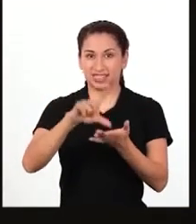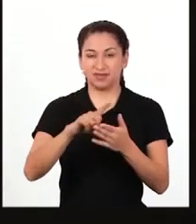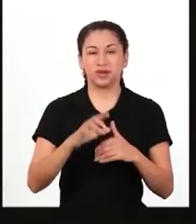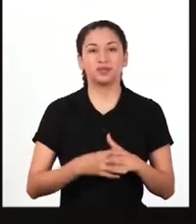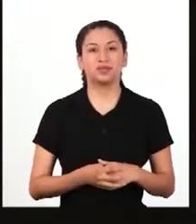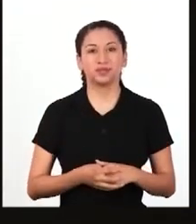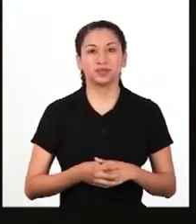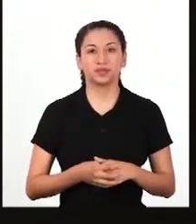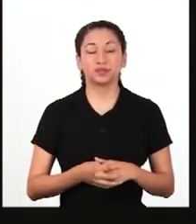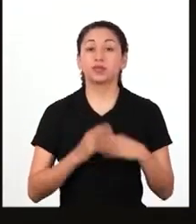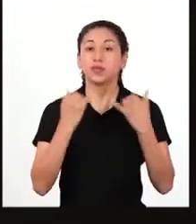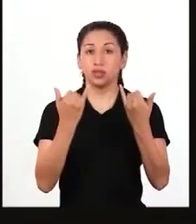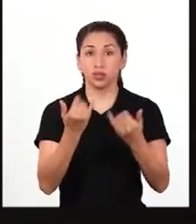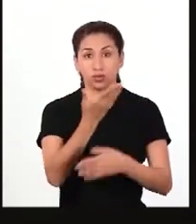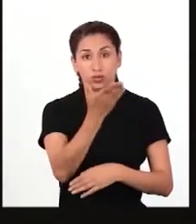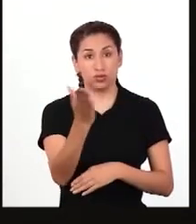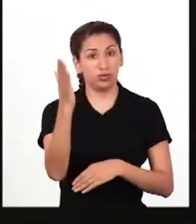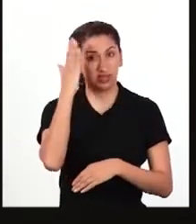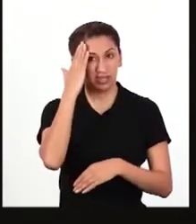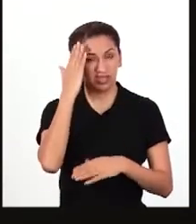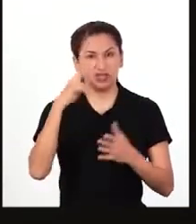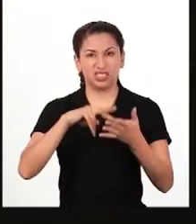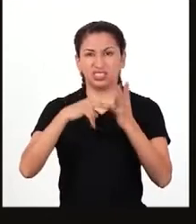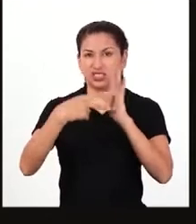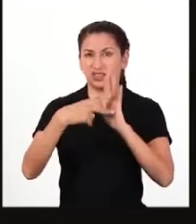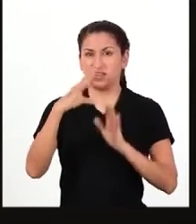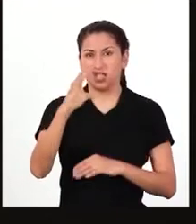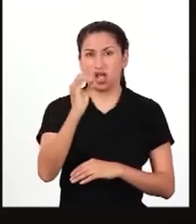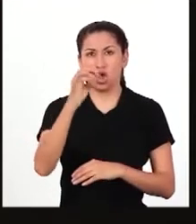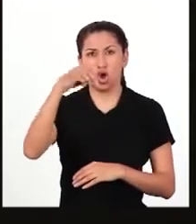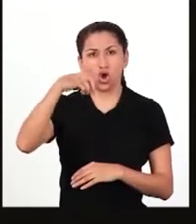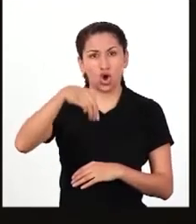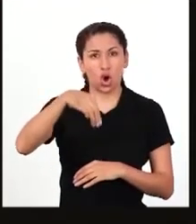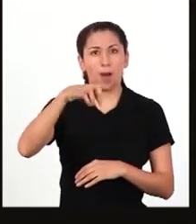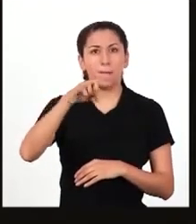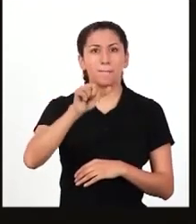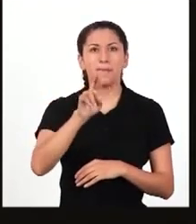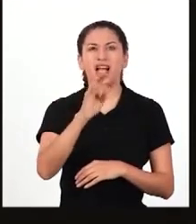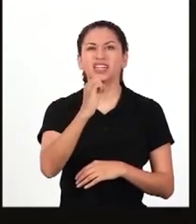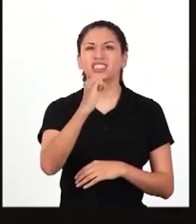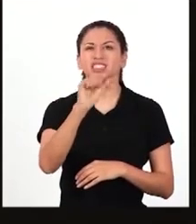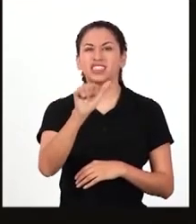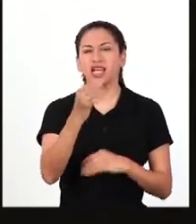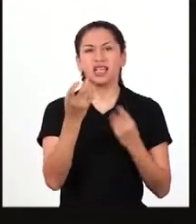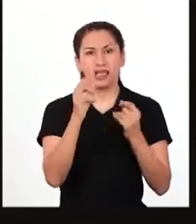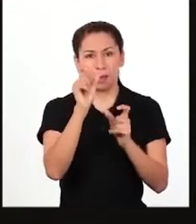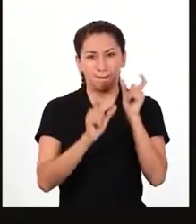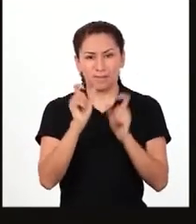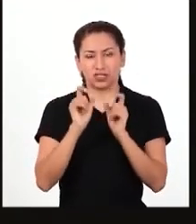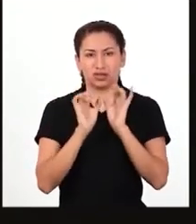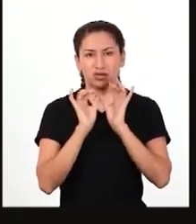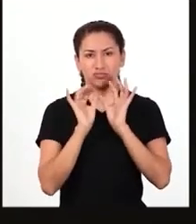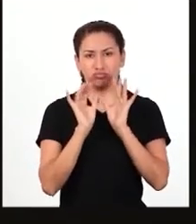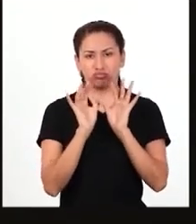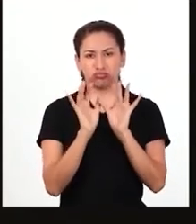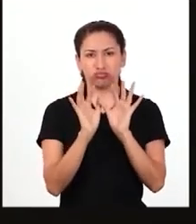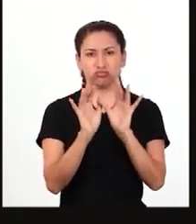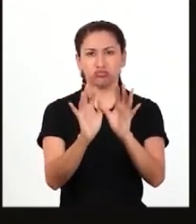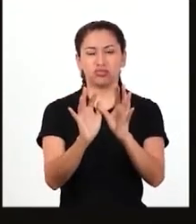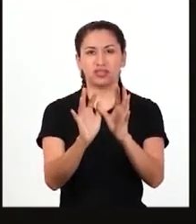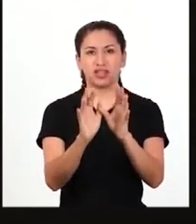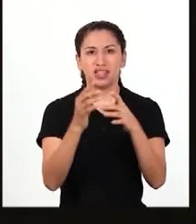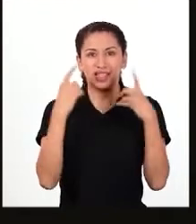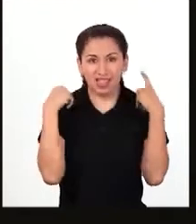Lima. Ahora, ¿saben ustedes qué son las comparsas? Son grupos de personas